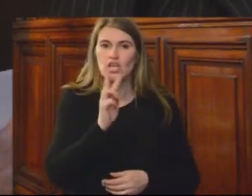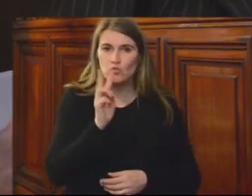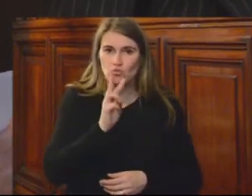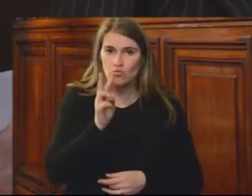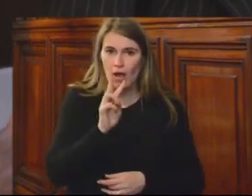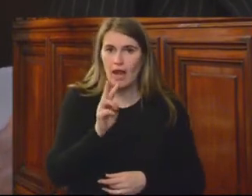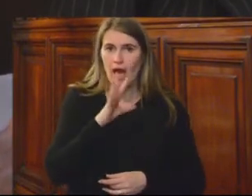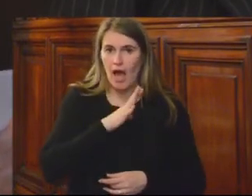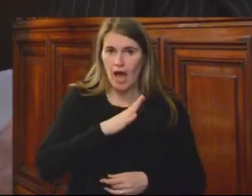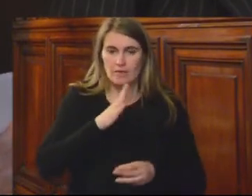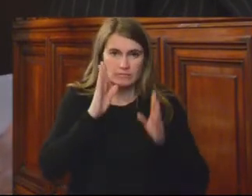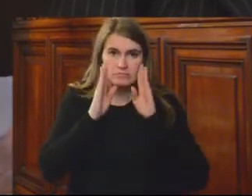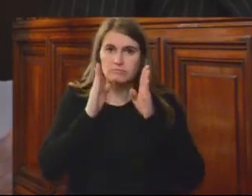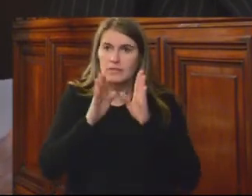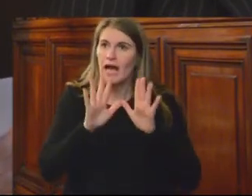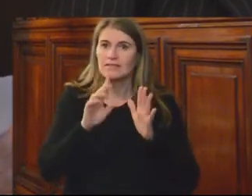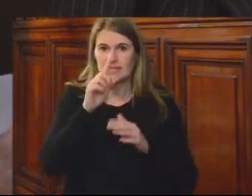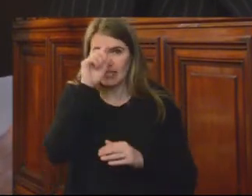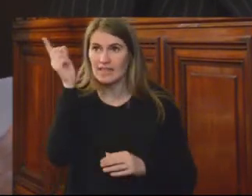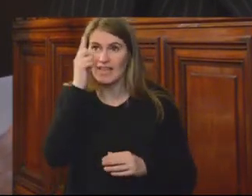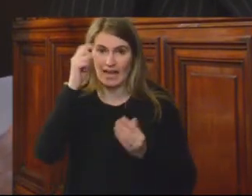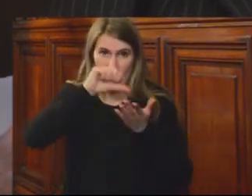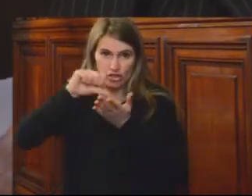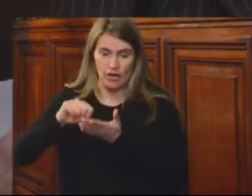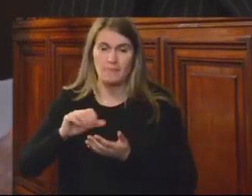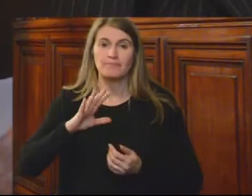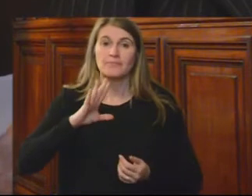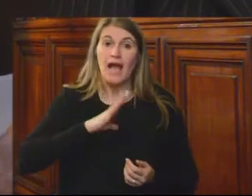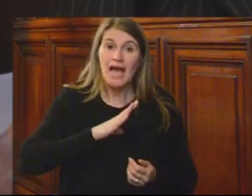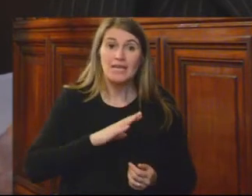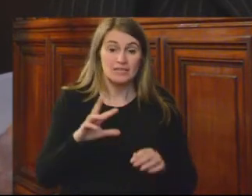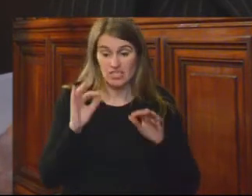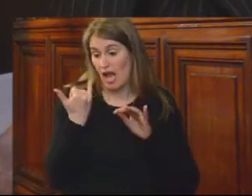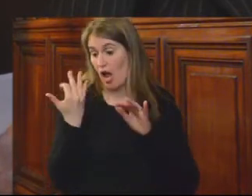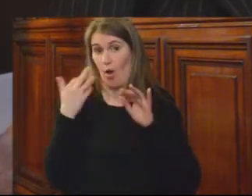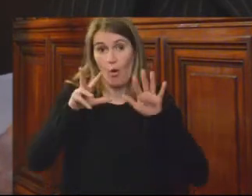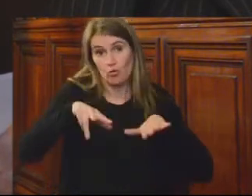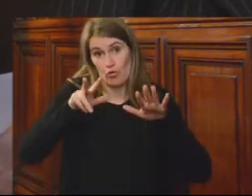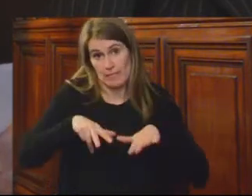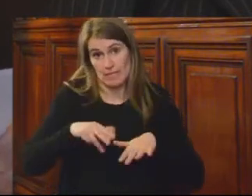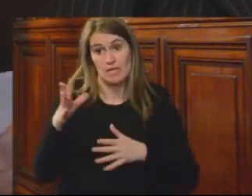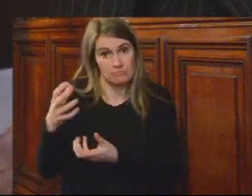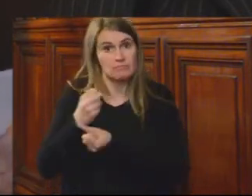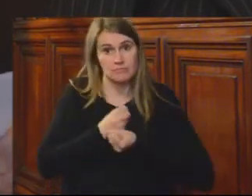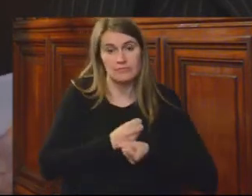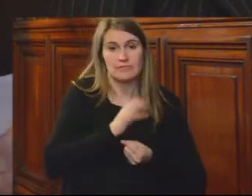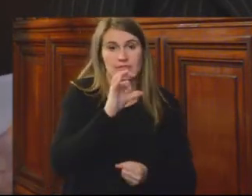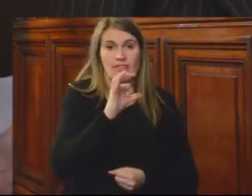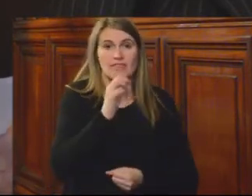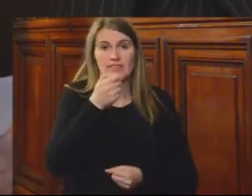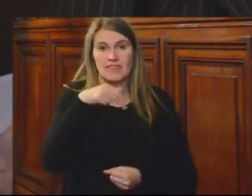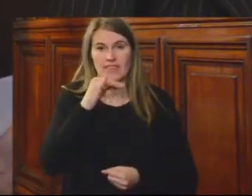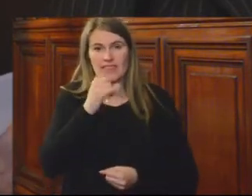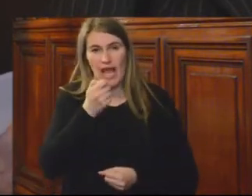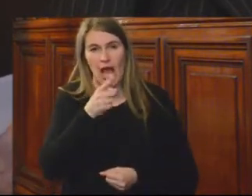estándares internacionales. Esta semana, por cierto, se cumplen 8 meses de la detención del profesor Santiago Guevara de la Universidad